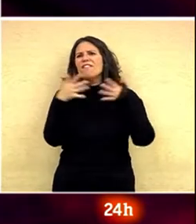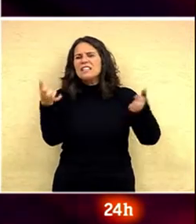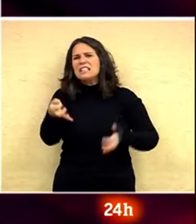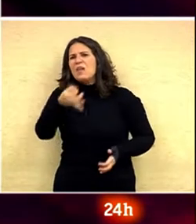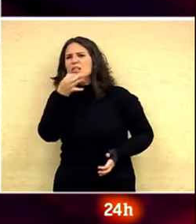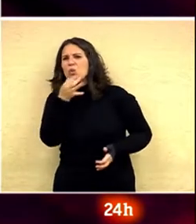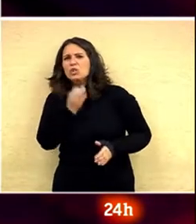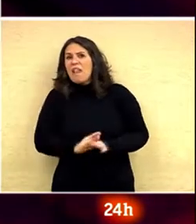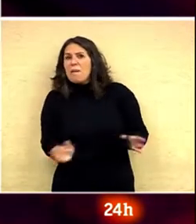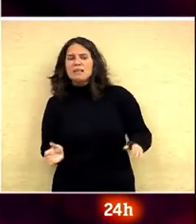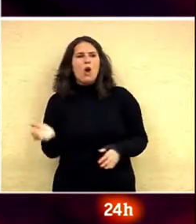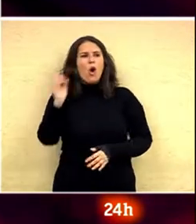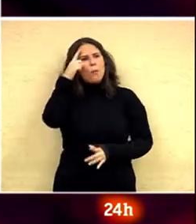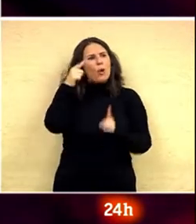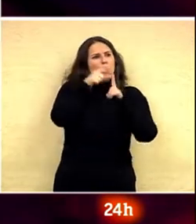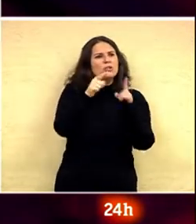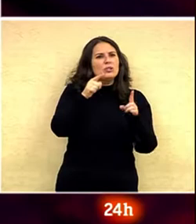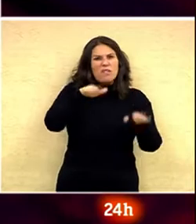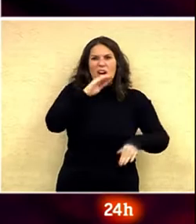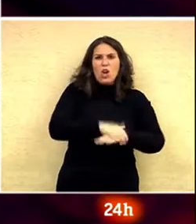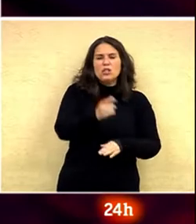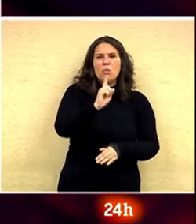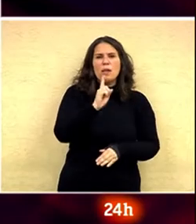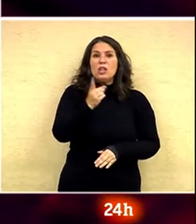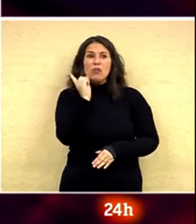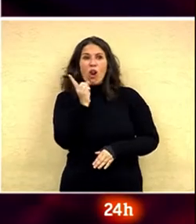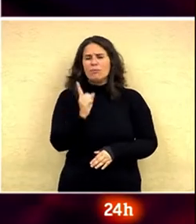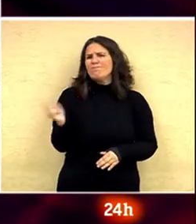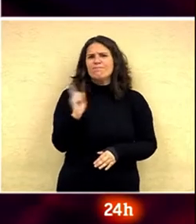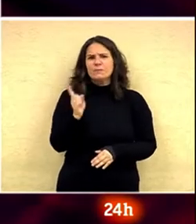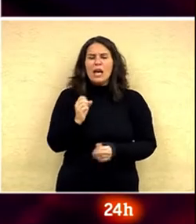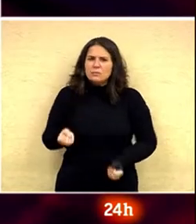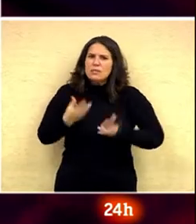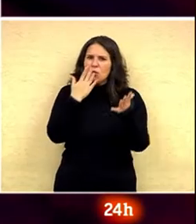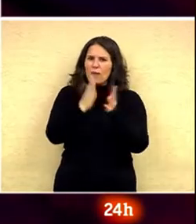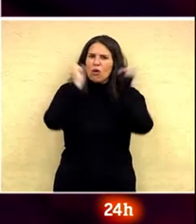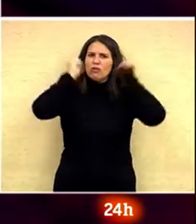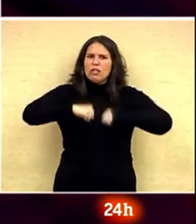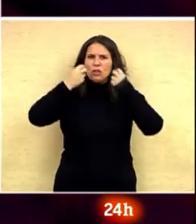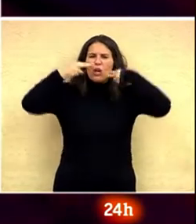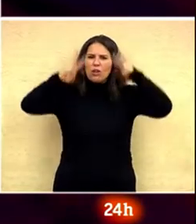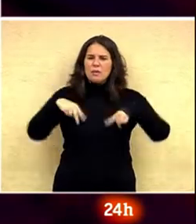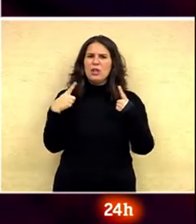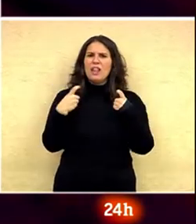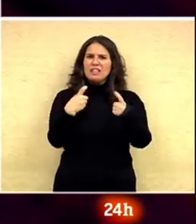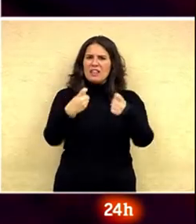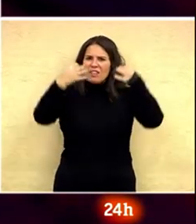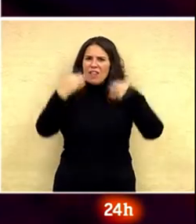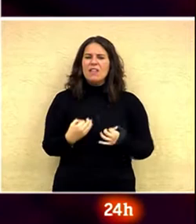de los discursos ni a los buenos propósitos incumplidos. Su expresión del consenso en el reconocimiento de esa